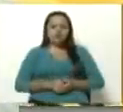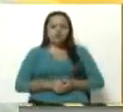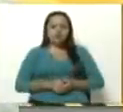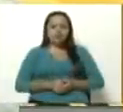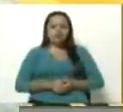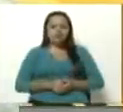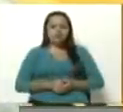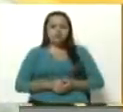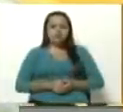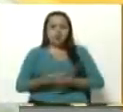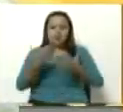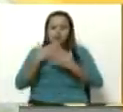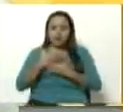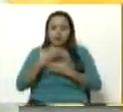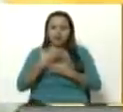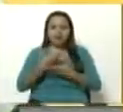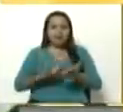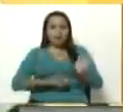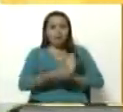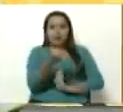ha sido para mí más que,